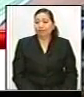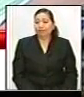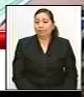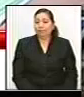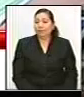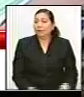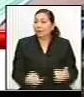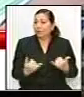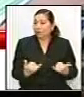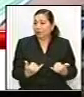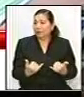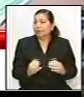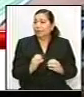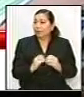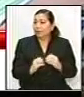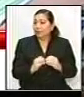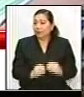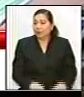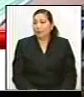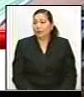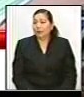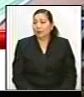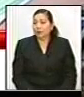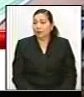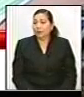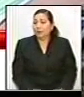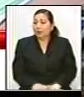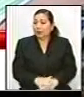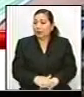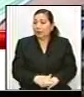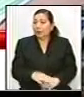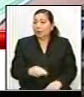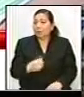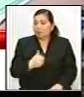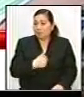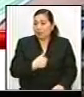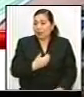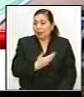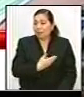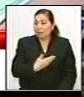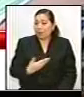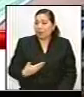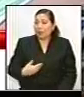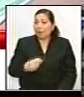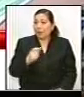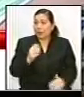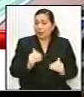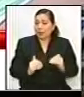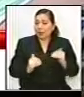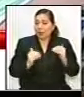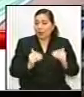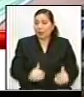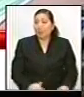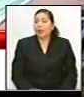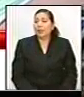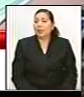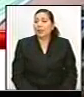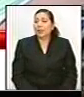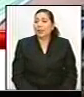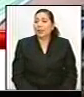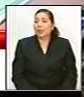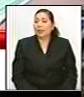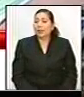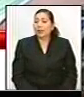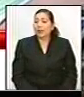Y ahora estoy tratando de hablar, gestionando con el mismo presidente del adulto mayor de mi sector,